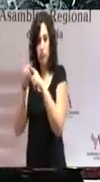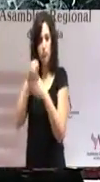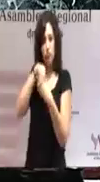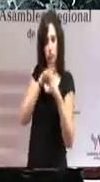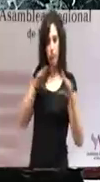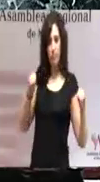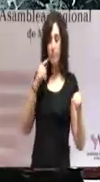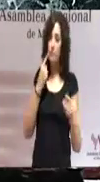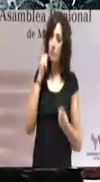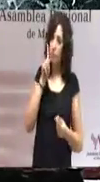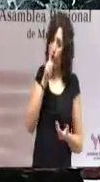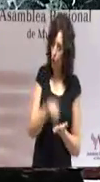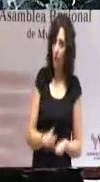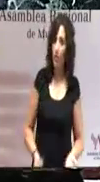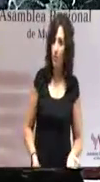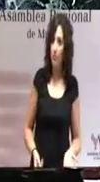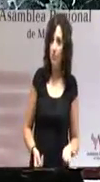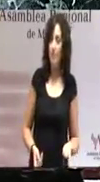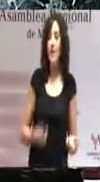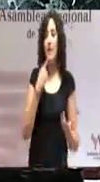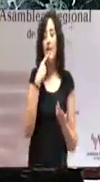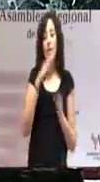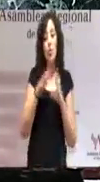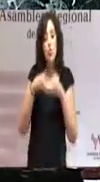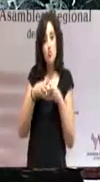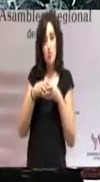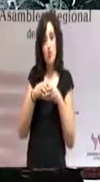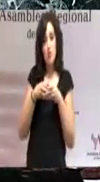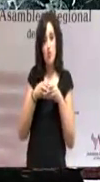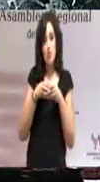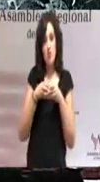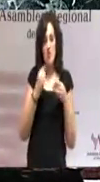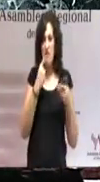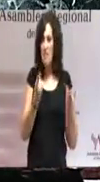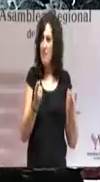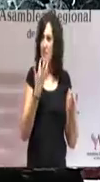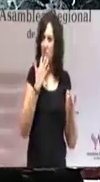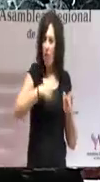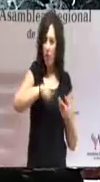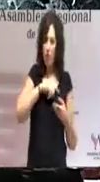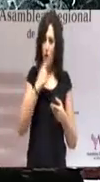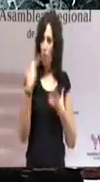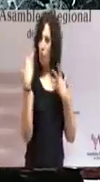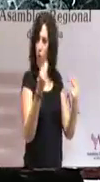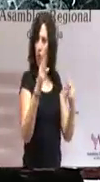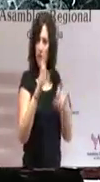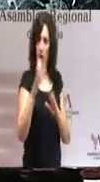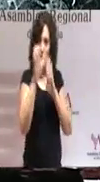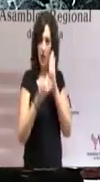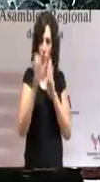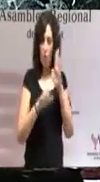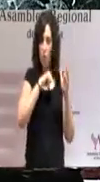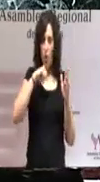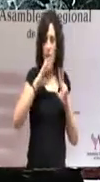Faltan a la verdad. Este grupo parlamentario no se opuso a la reforma del Estatuto de Autonomía,